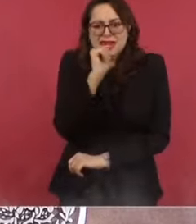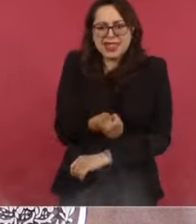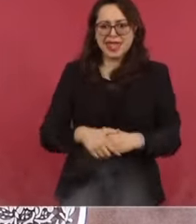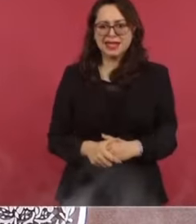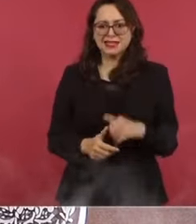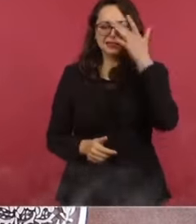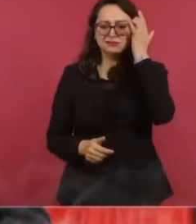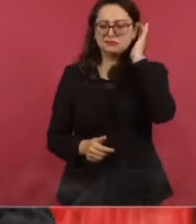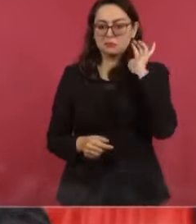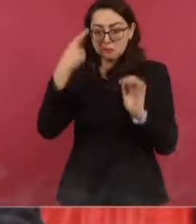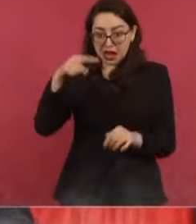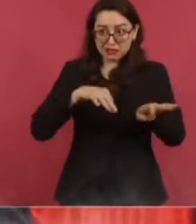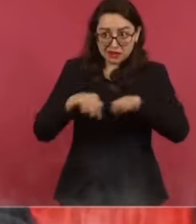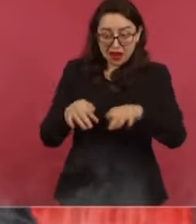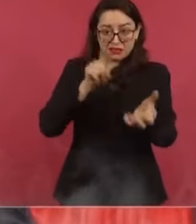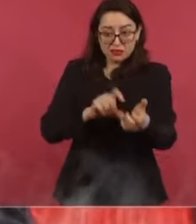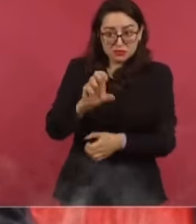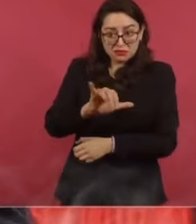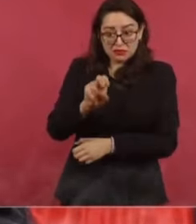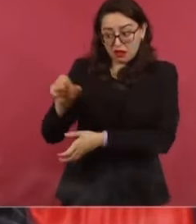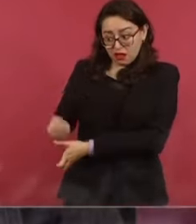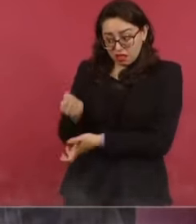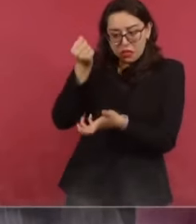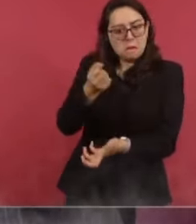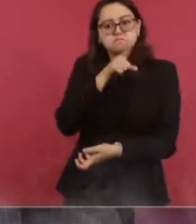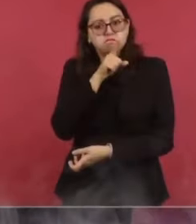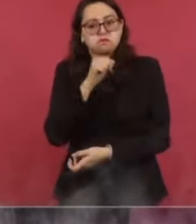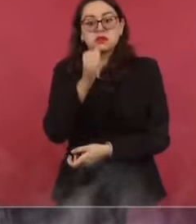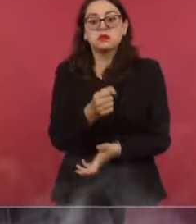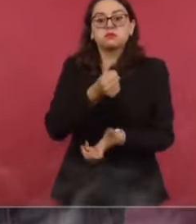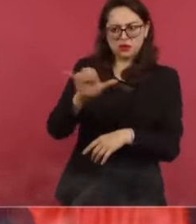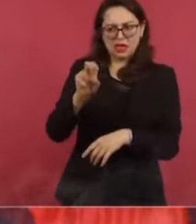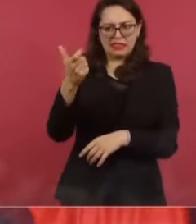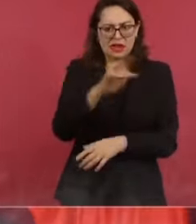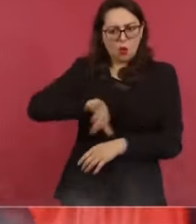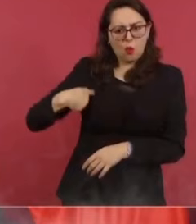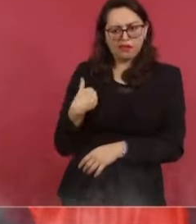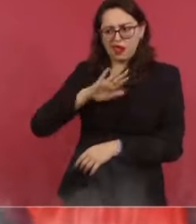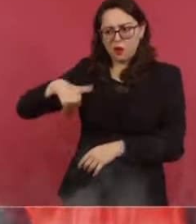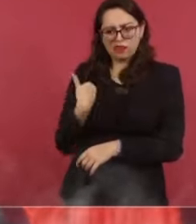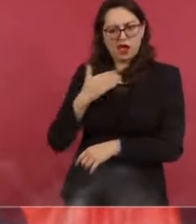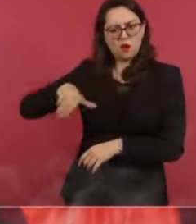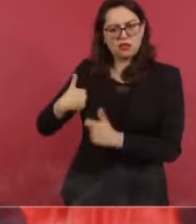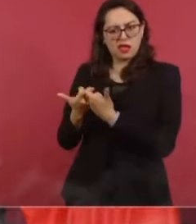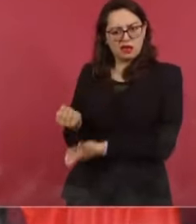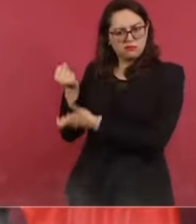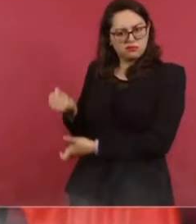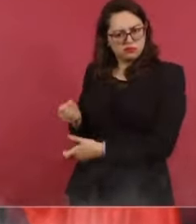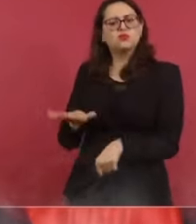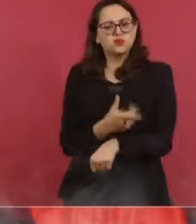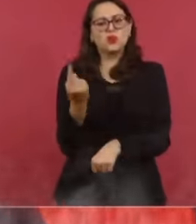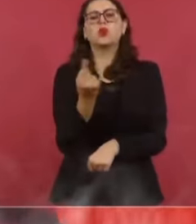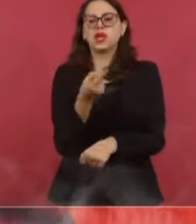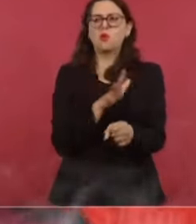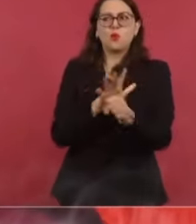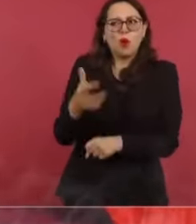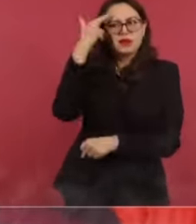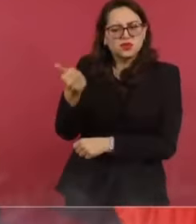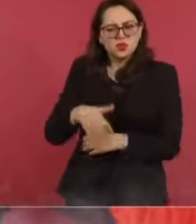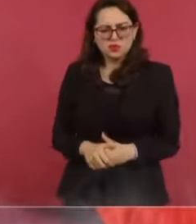mantener privilegios de los altos funcionarios públicos. Y es muy poco lo